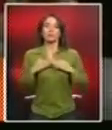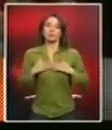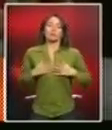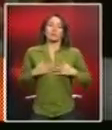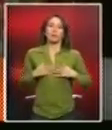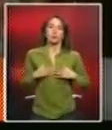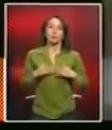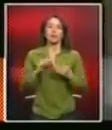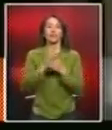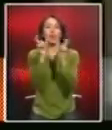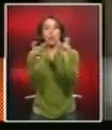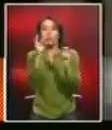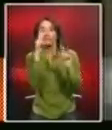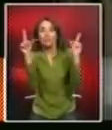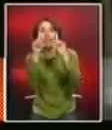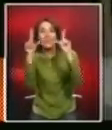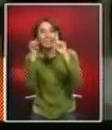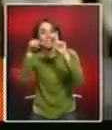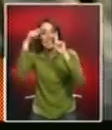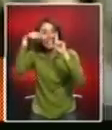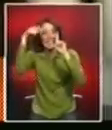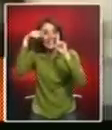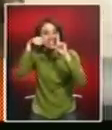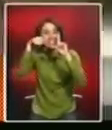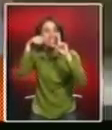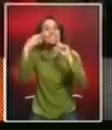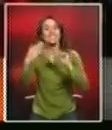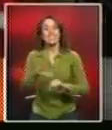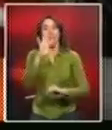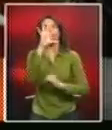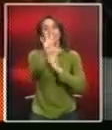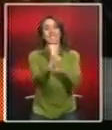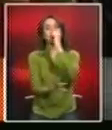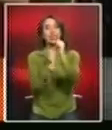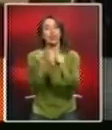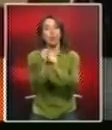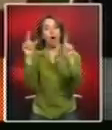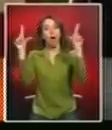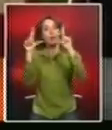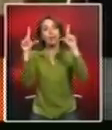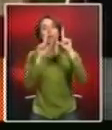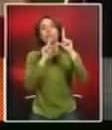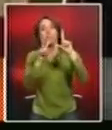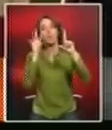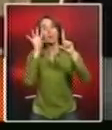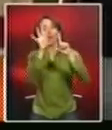para todos los seguidores de esta serie que ya cumple 5 años en pantalla.